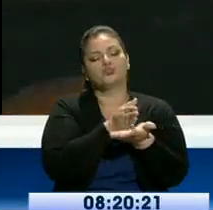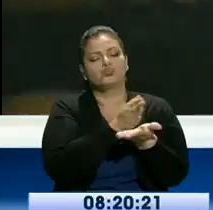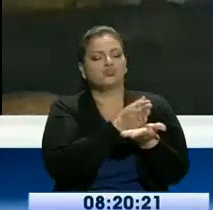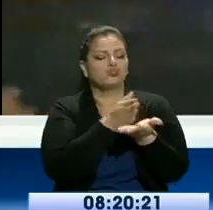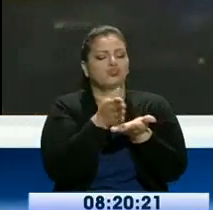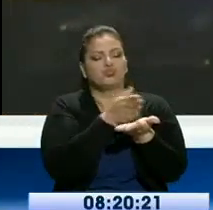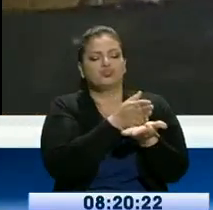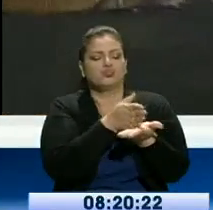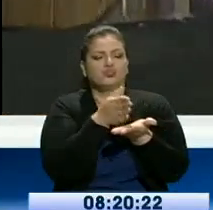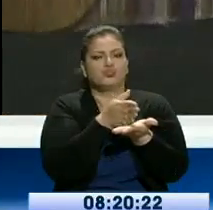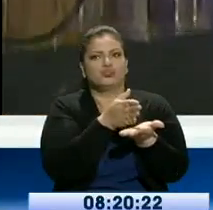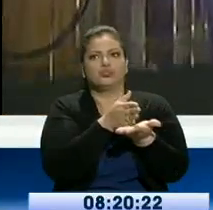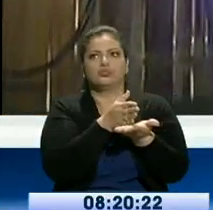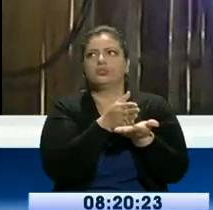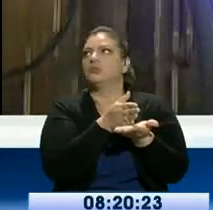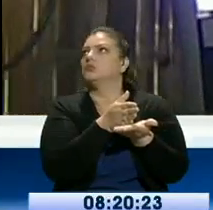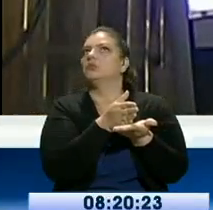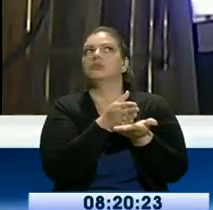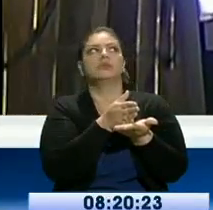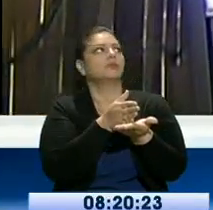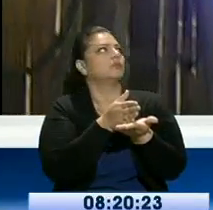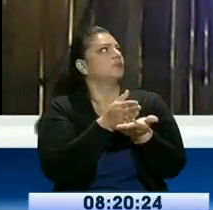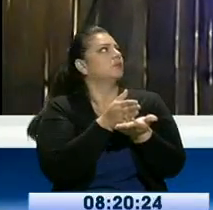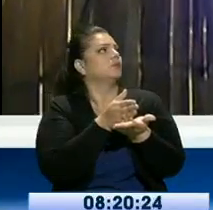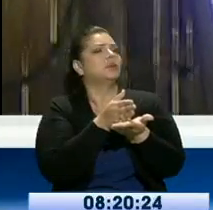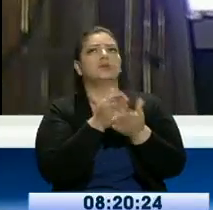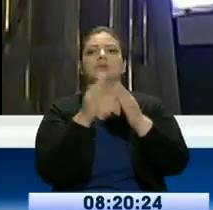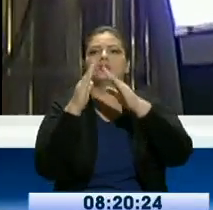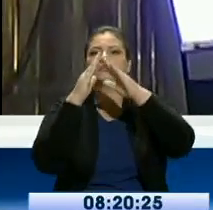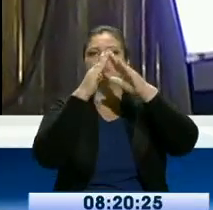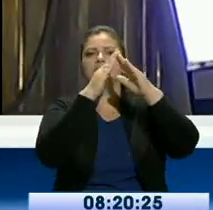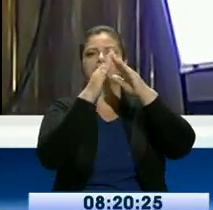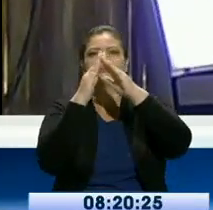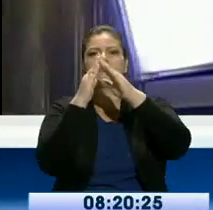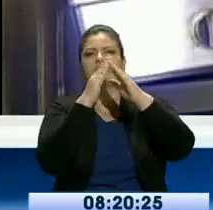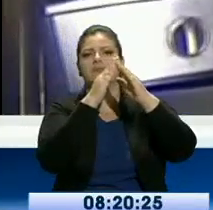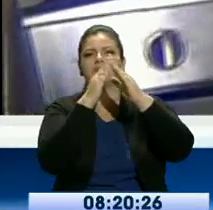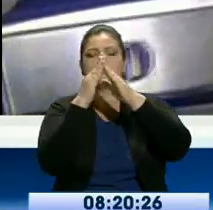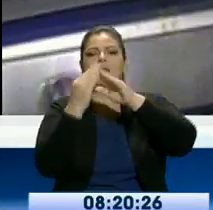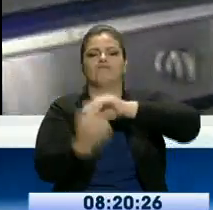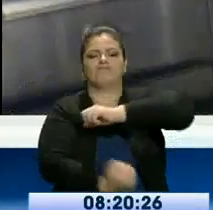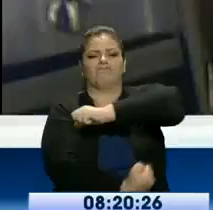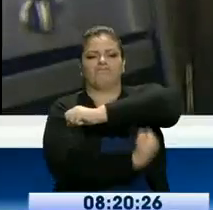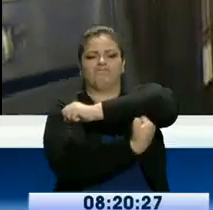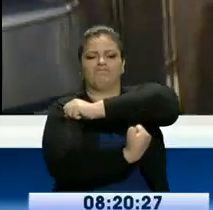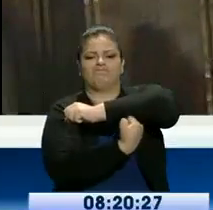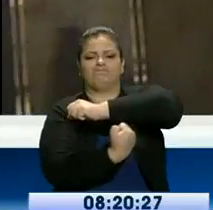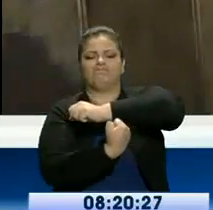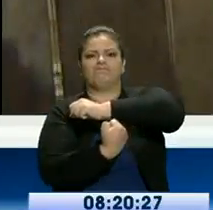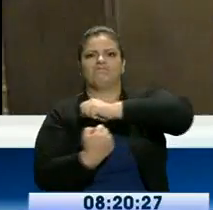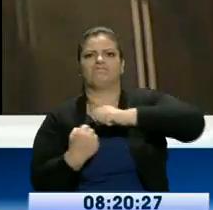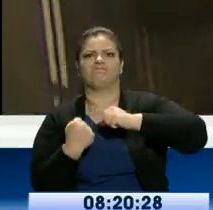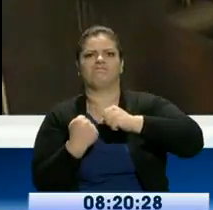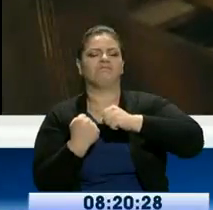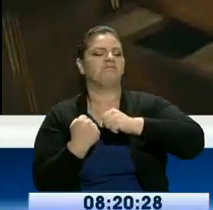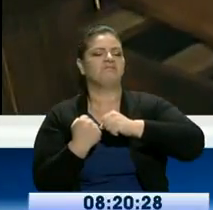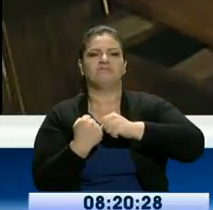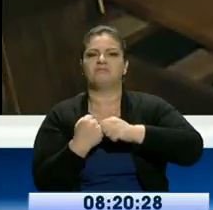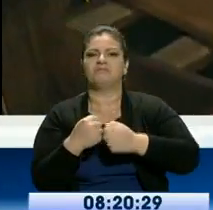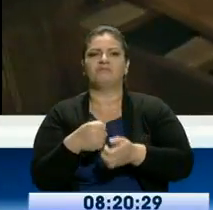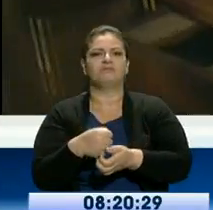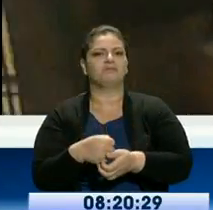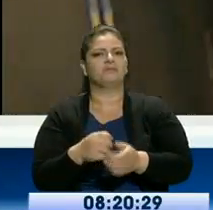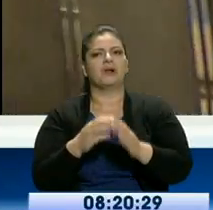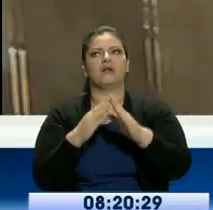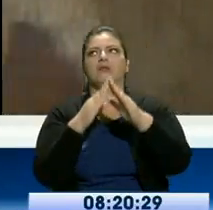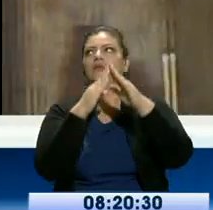le viene encima. ¿Usted estaba parada junto a la cocina, señora? Sí, sí, estaba ya friendo las cosas ya para llevar a la escuela,